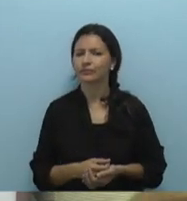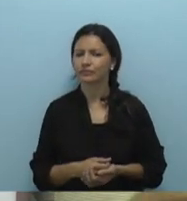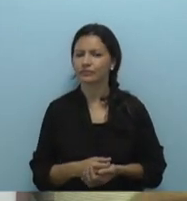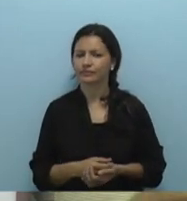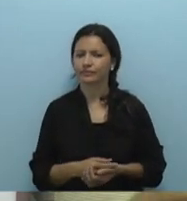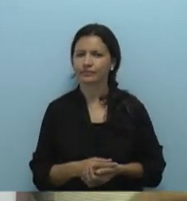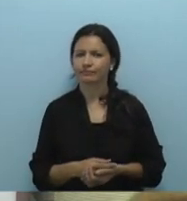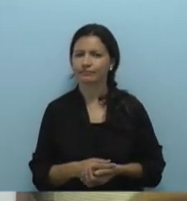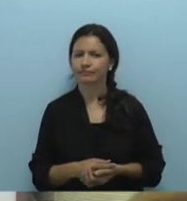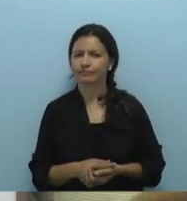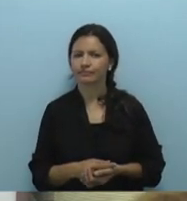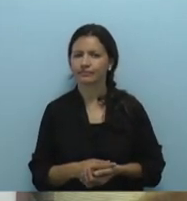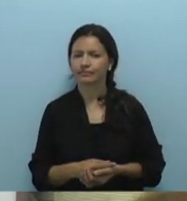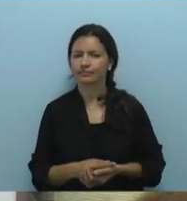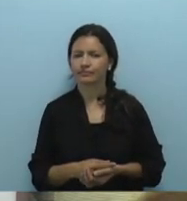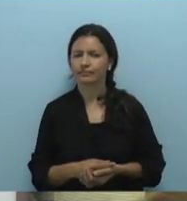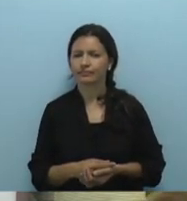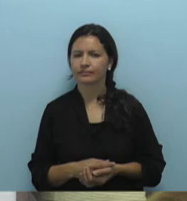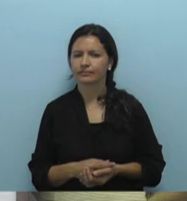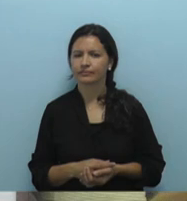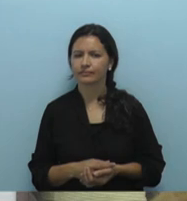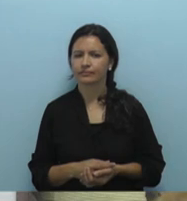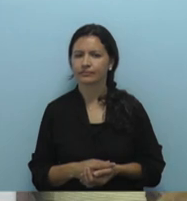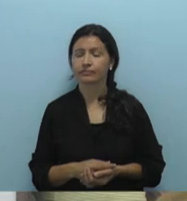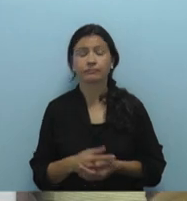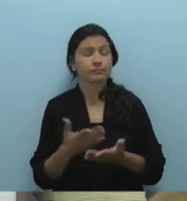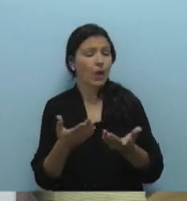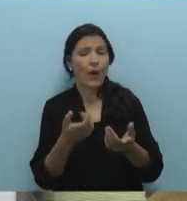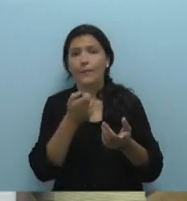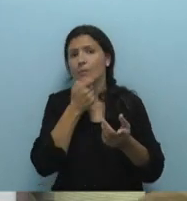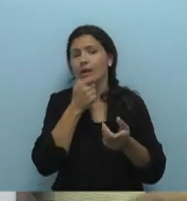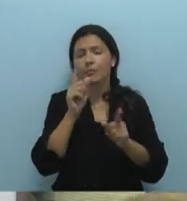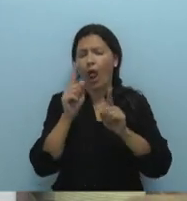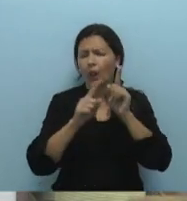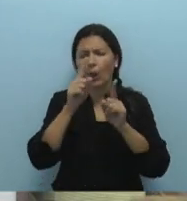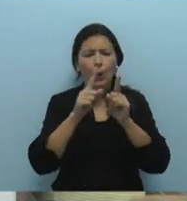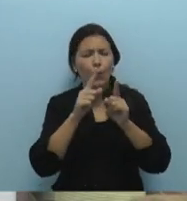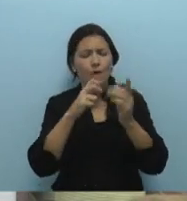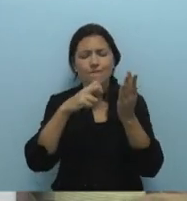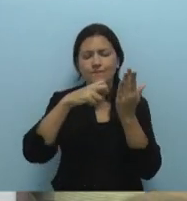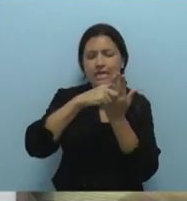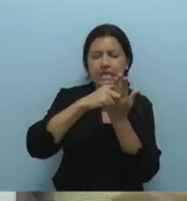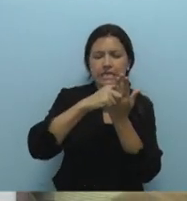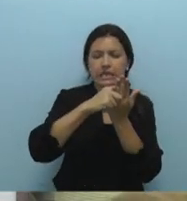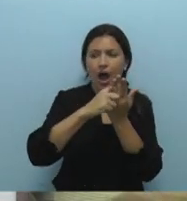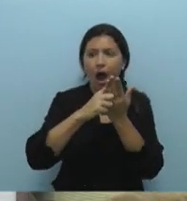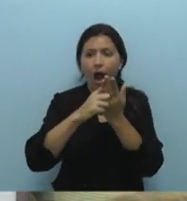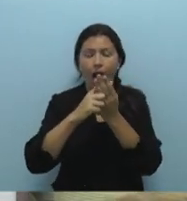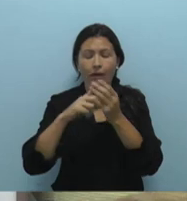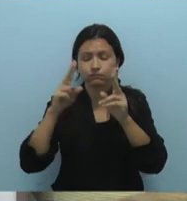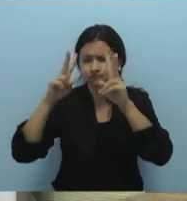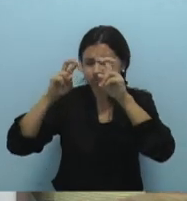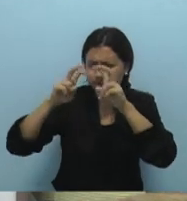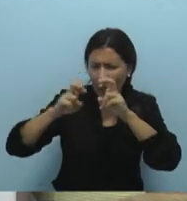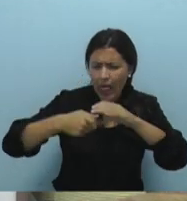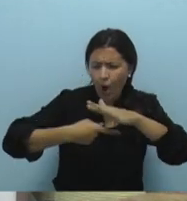momento que hubo fiscales que comenzaron a investigar posibles hechos de corrupción que